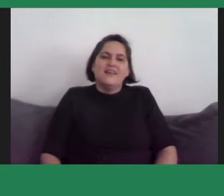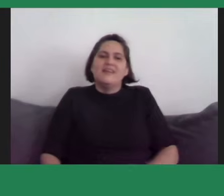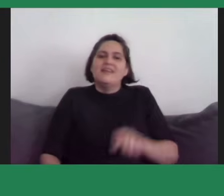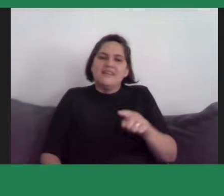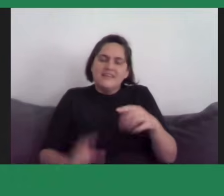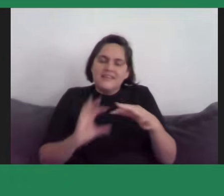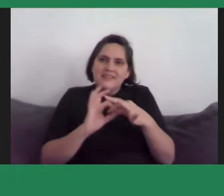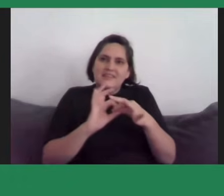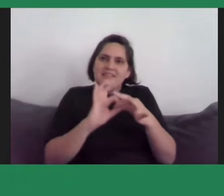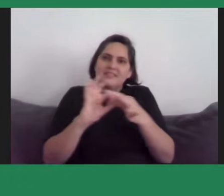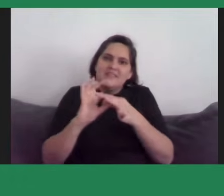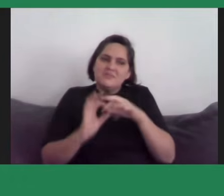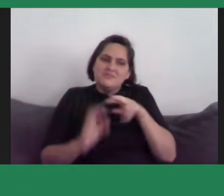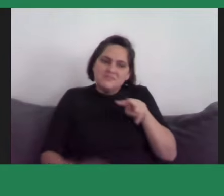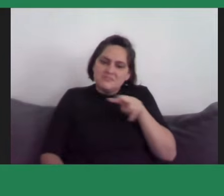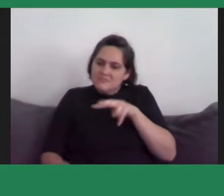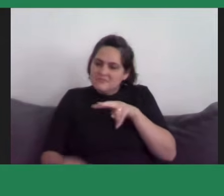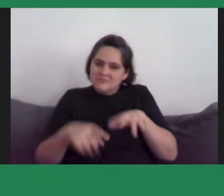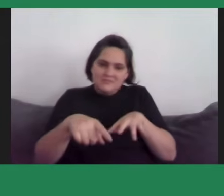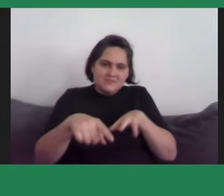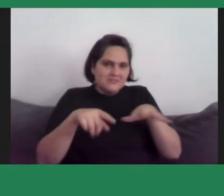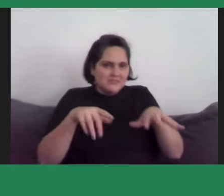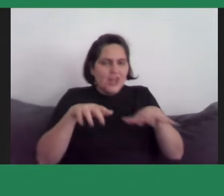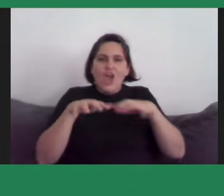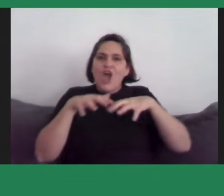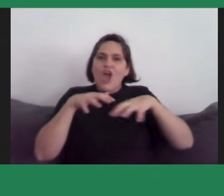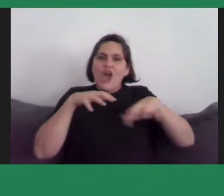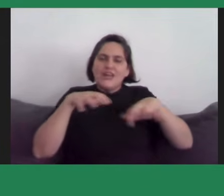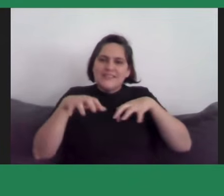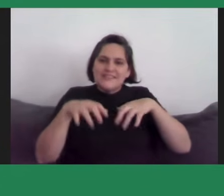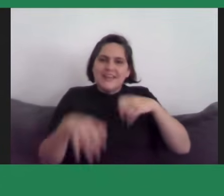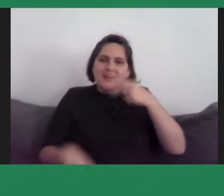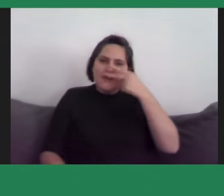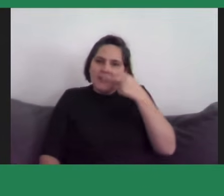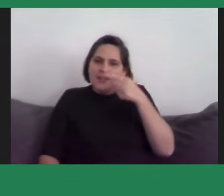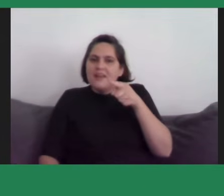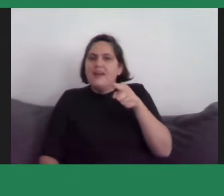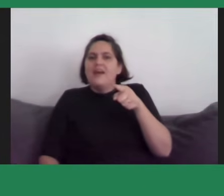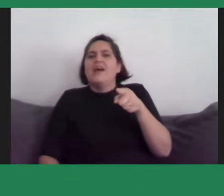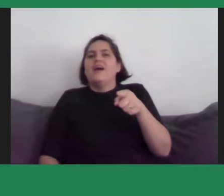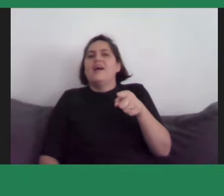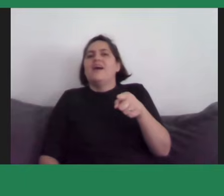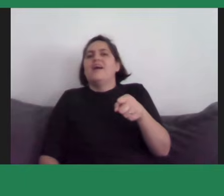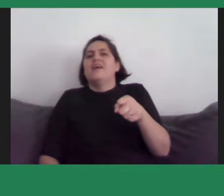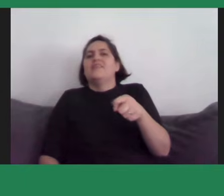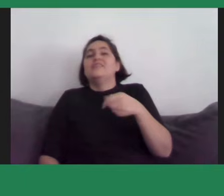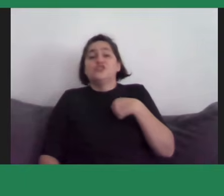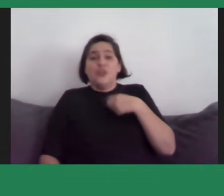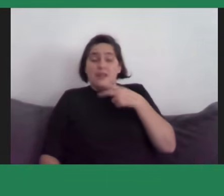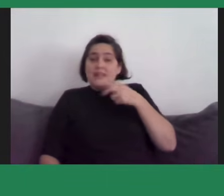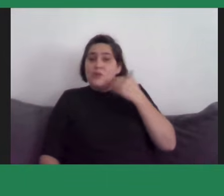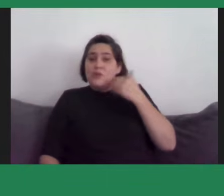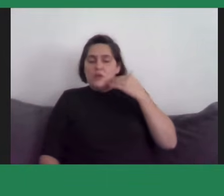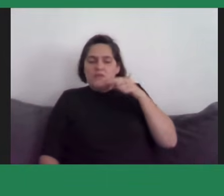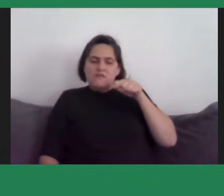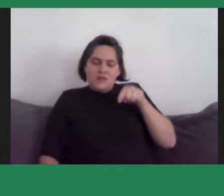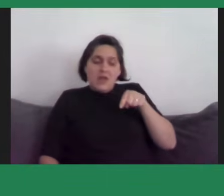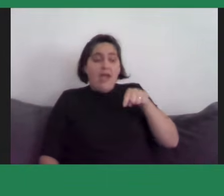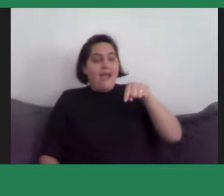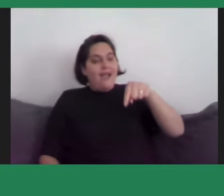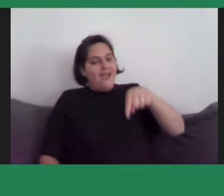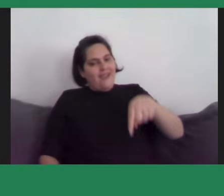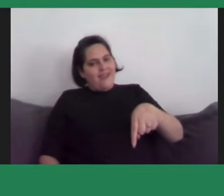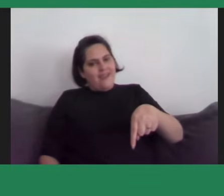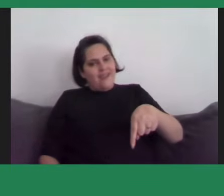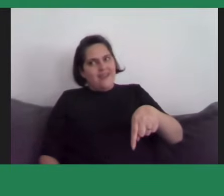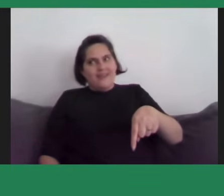esa triangulación hacia un objeto. Yo veo algo, lo señalo, luego chequeo que mi madre lo